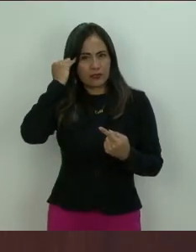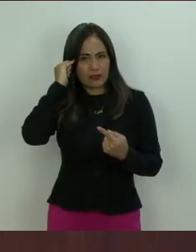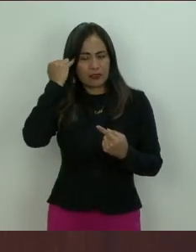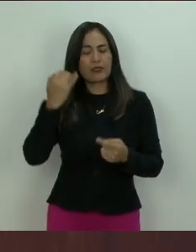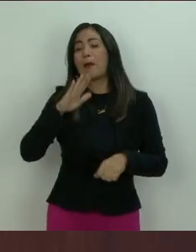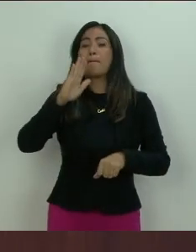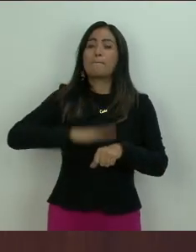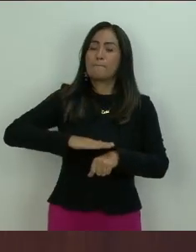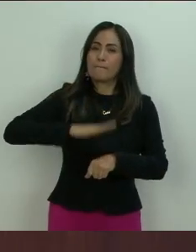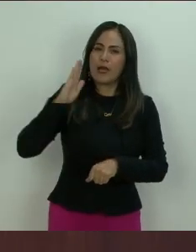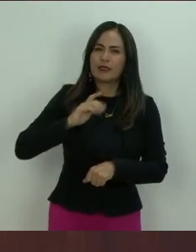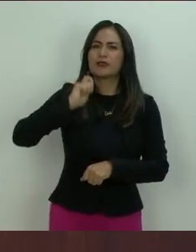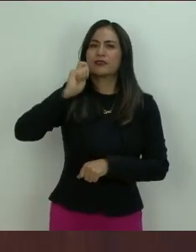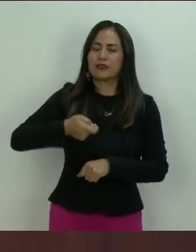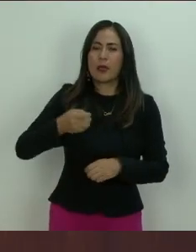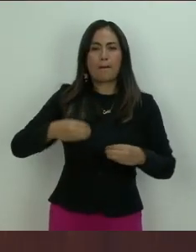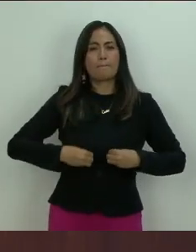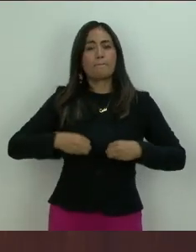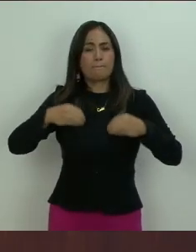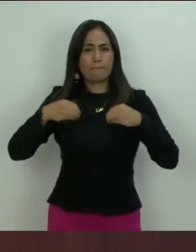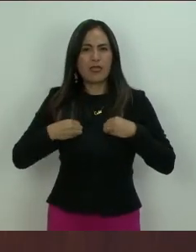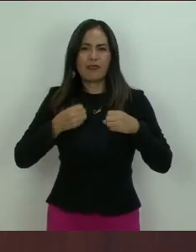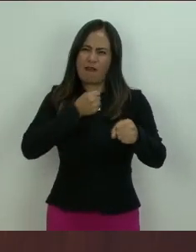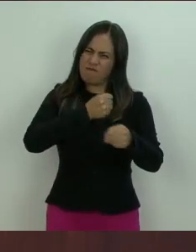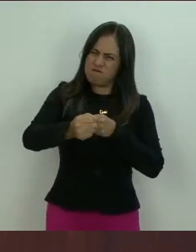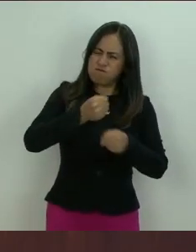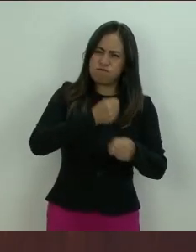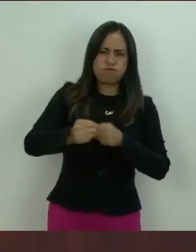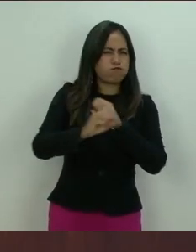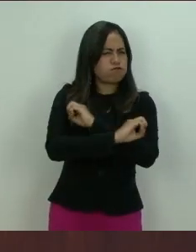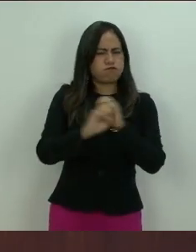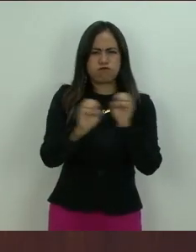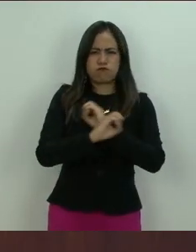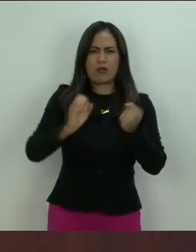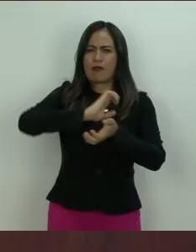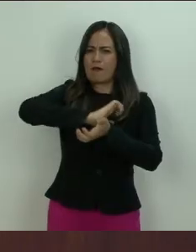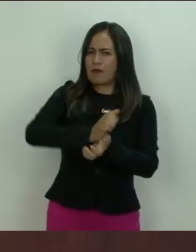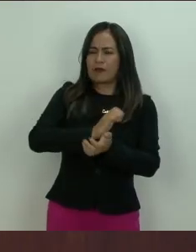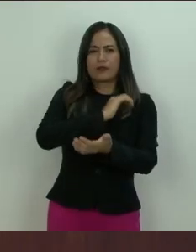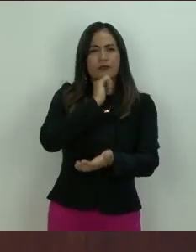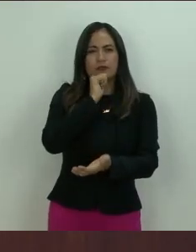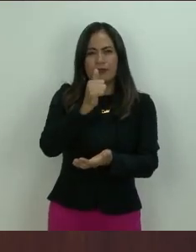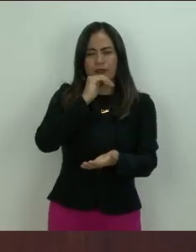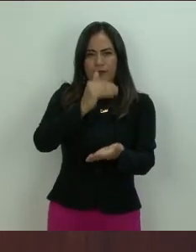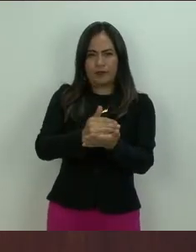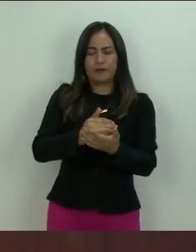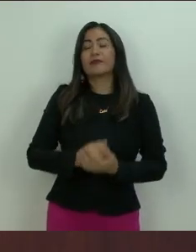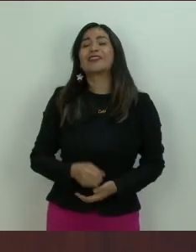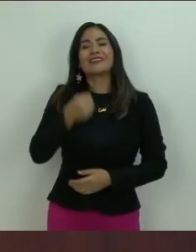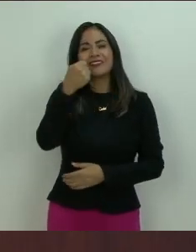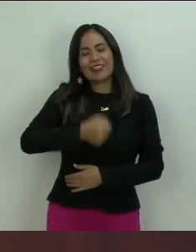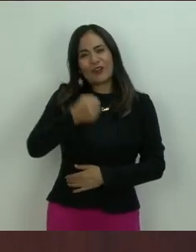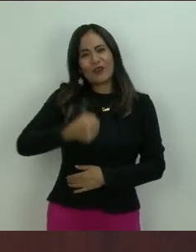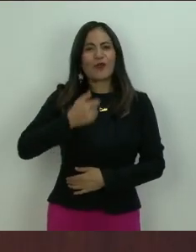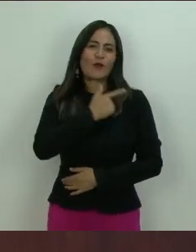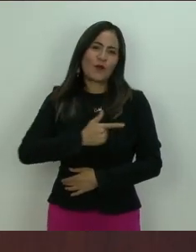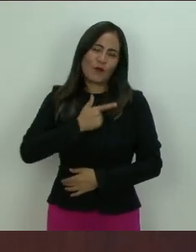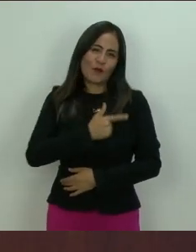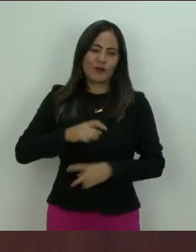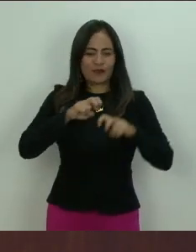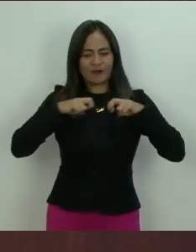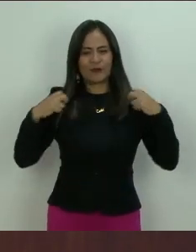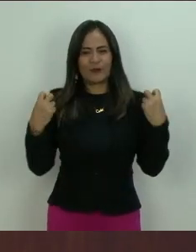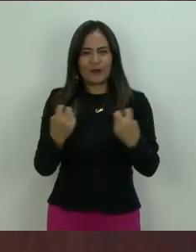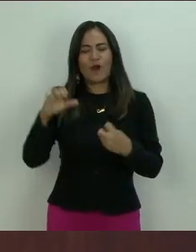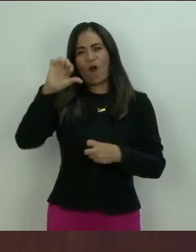principalmente el derecho a una vida libre de violencia y sin discriminación. Saludamos con mucho gusto a las personalidades